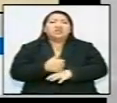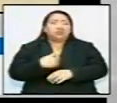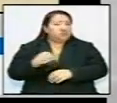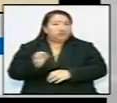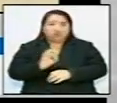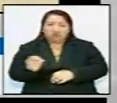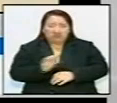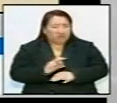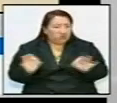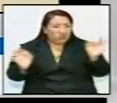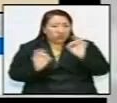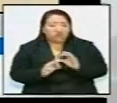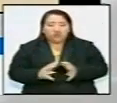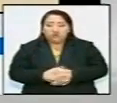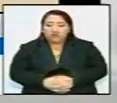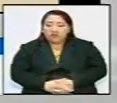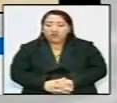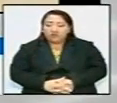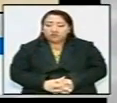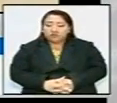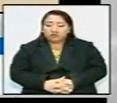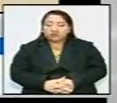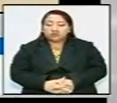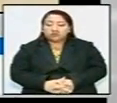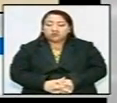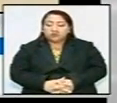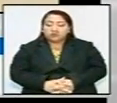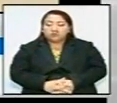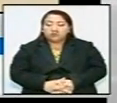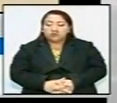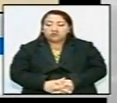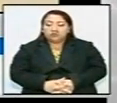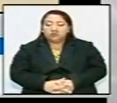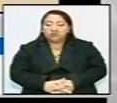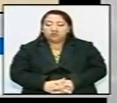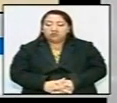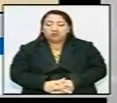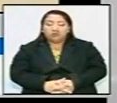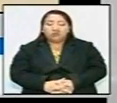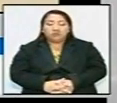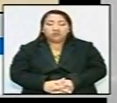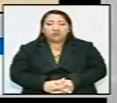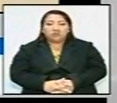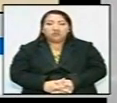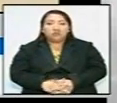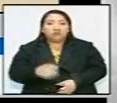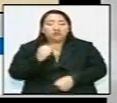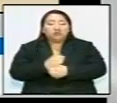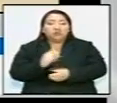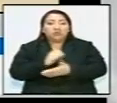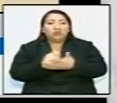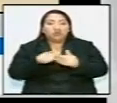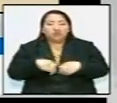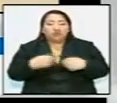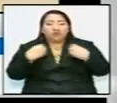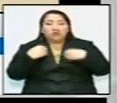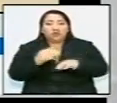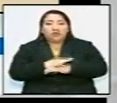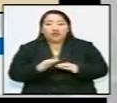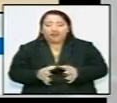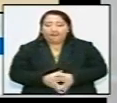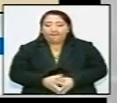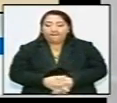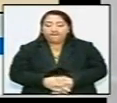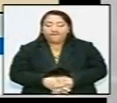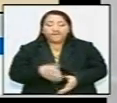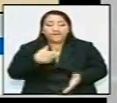señalando categóricamente que no laboró bajo ninguna modalidad de contrato en mi despacho.